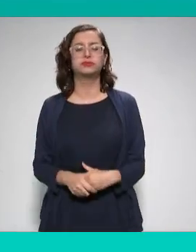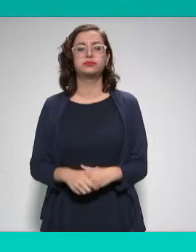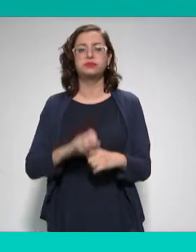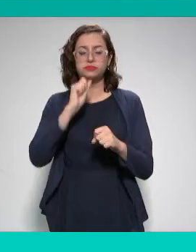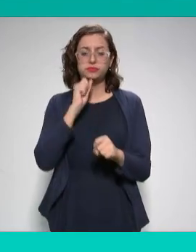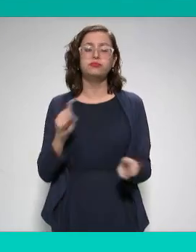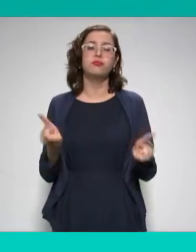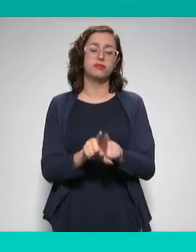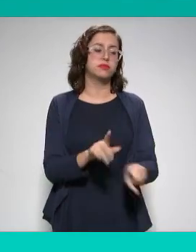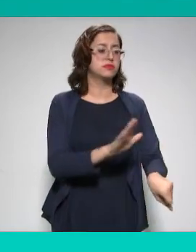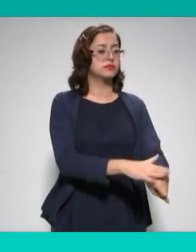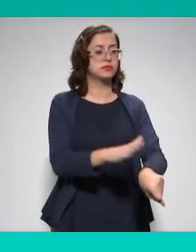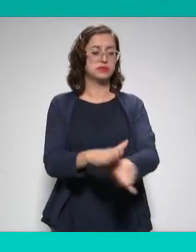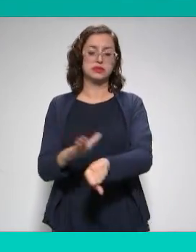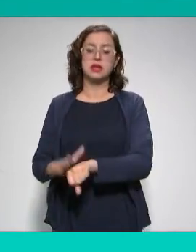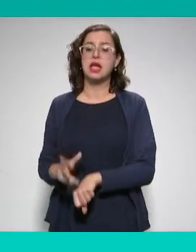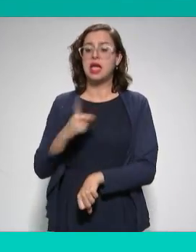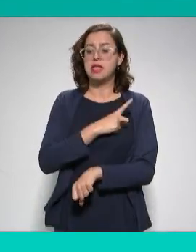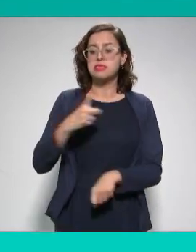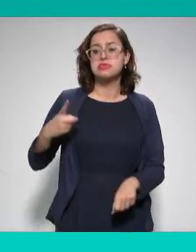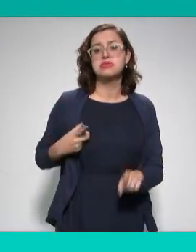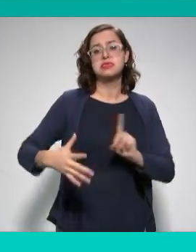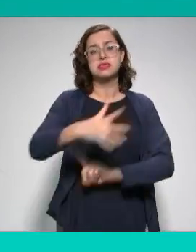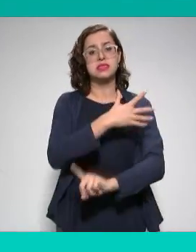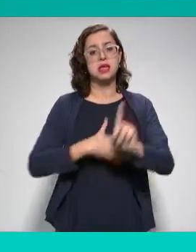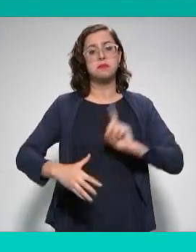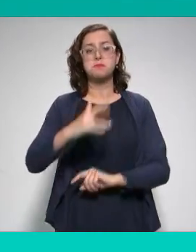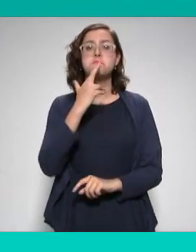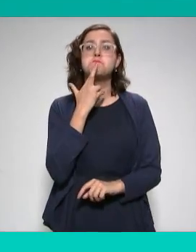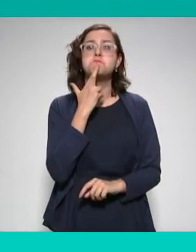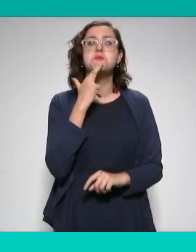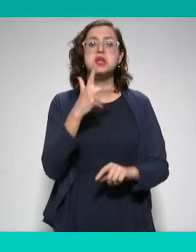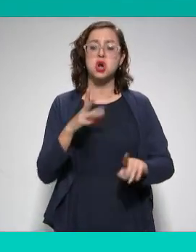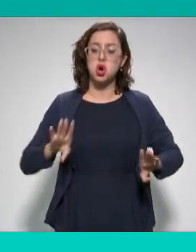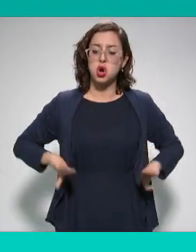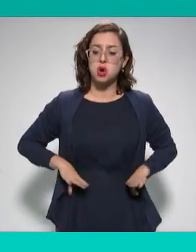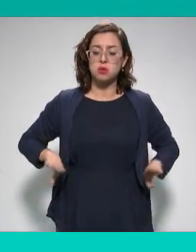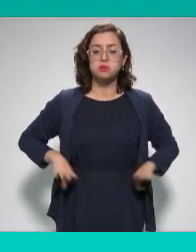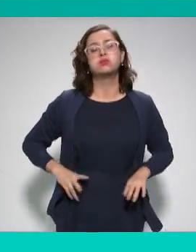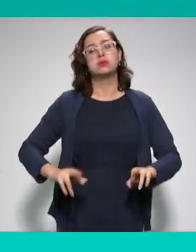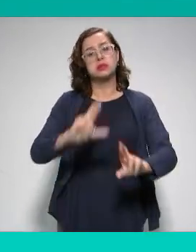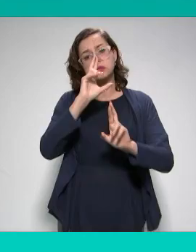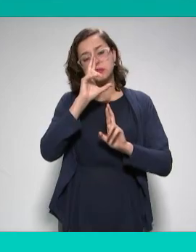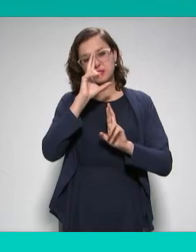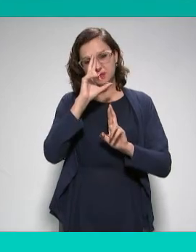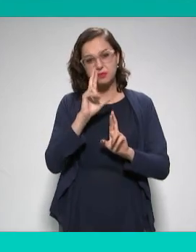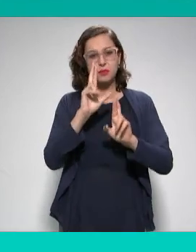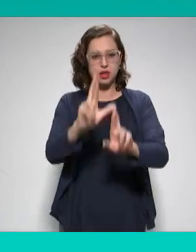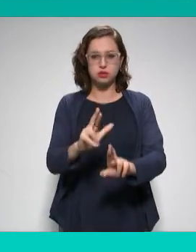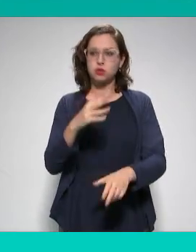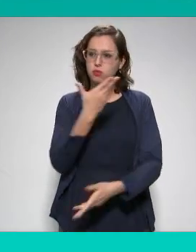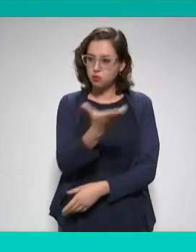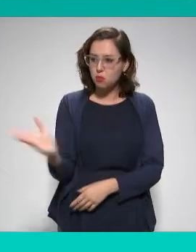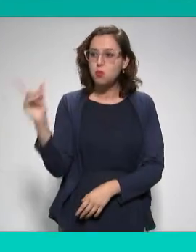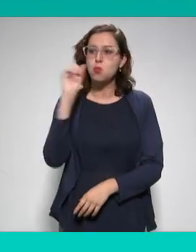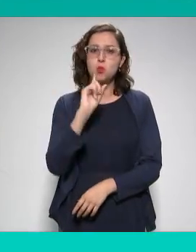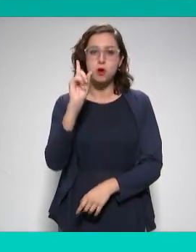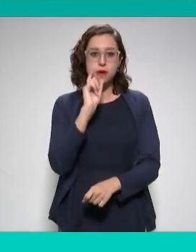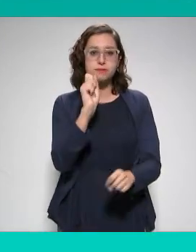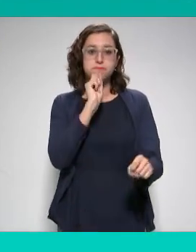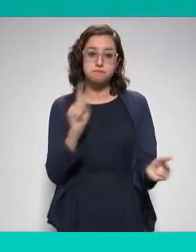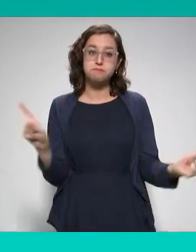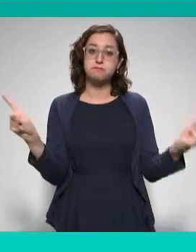hago un llamado para impulsar mejores condiciones y actitudes de respeto hacia las mujeres y de rechazo